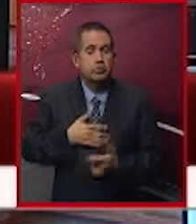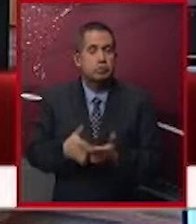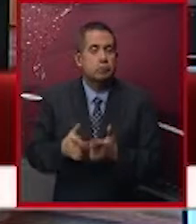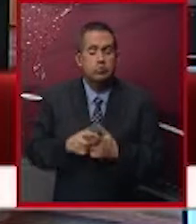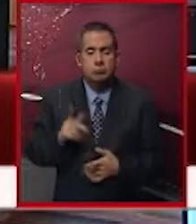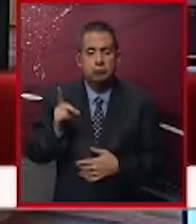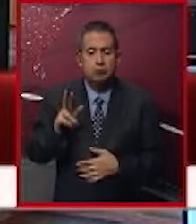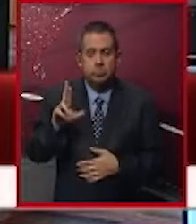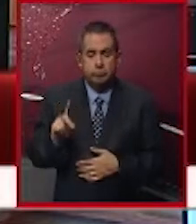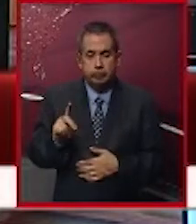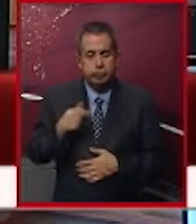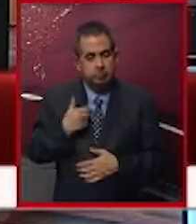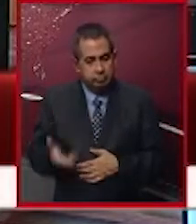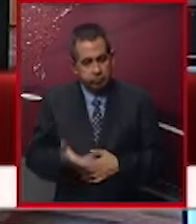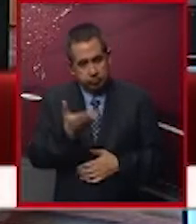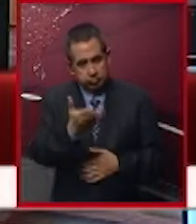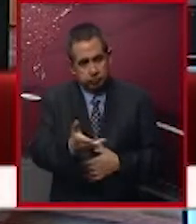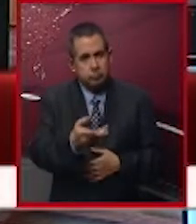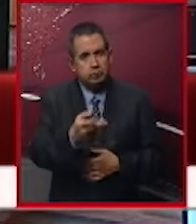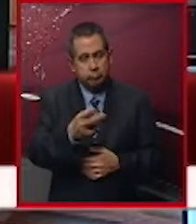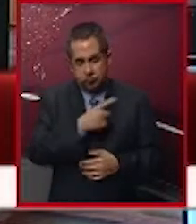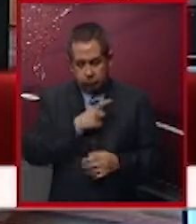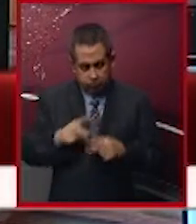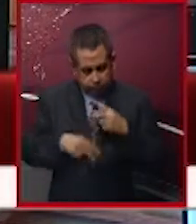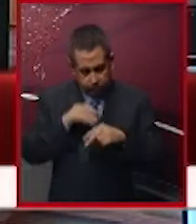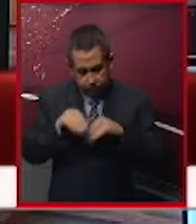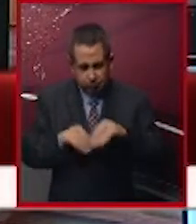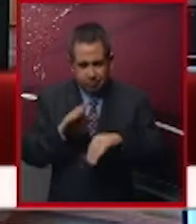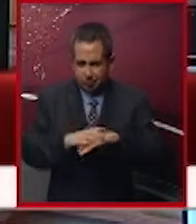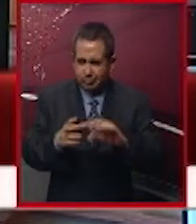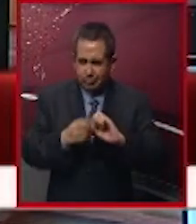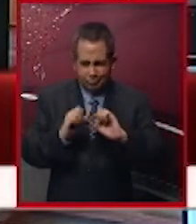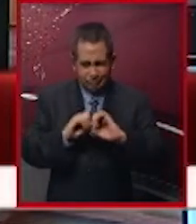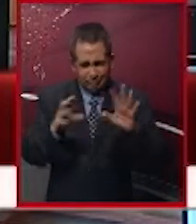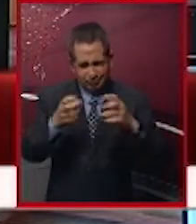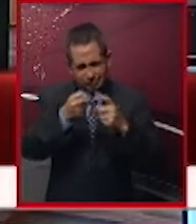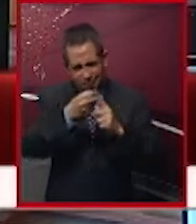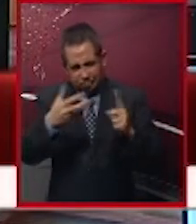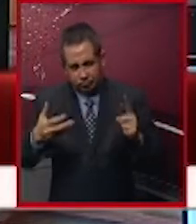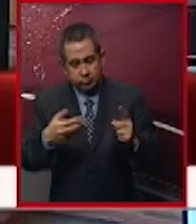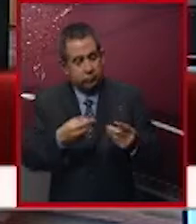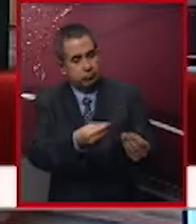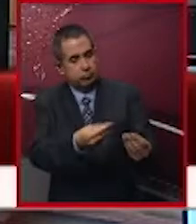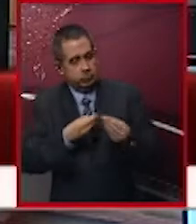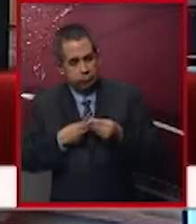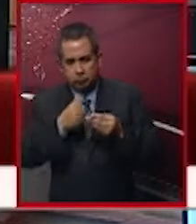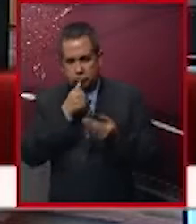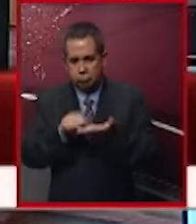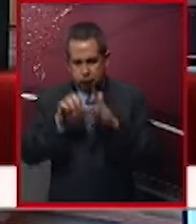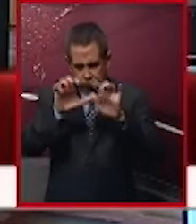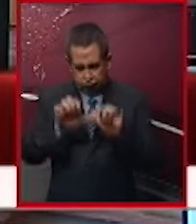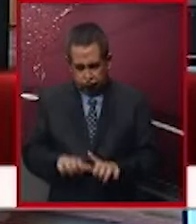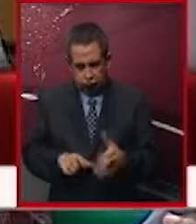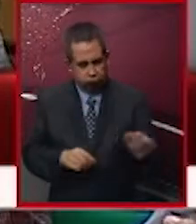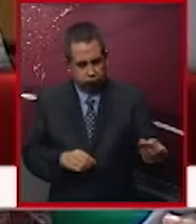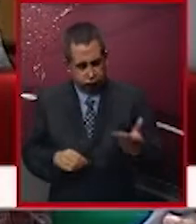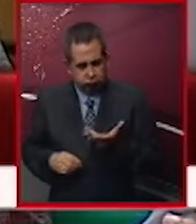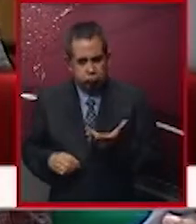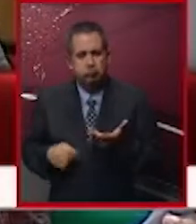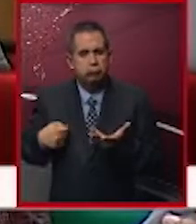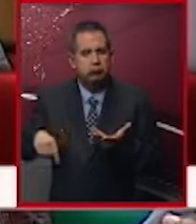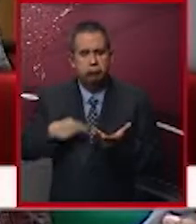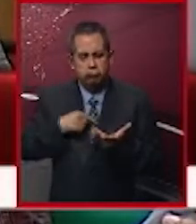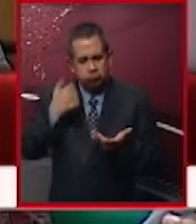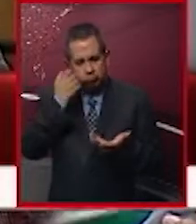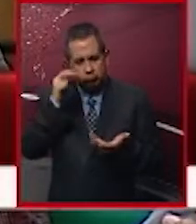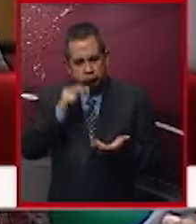PRD solicitamos desarrolle más la pregunta y si lo hiciera llegar por escrito mediante la presidencia a